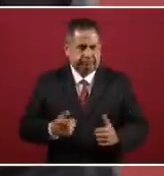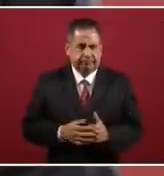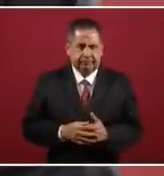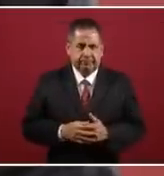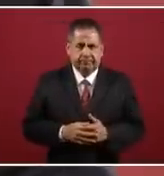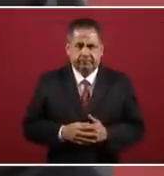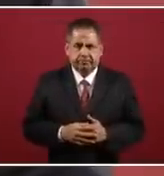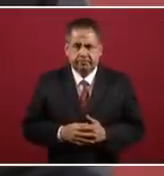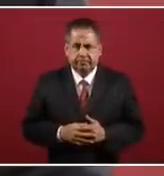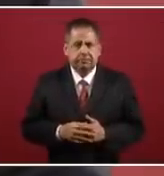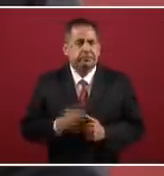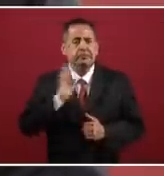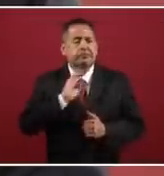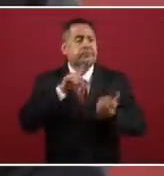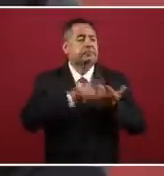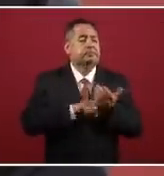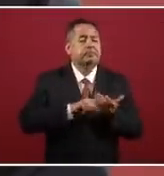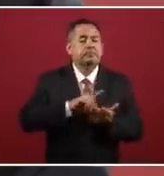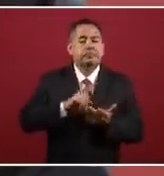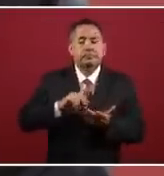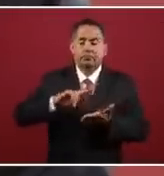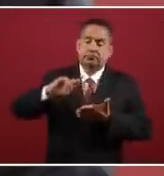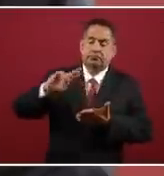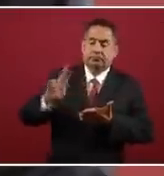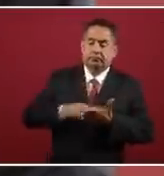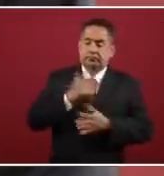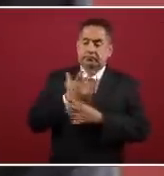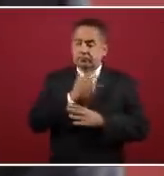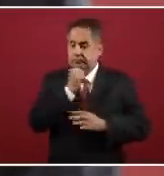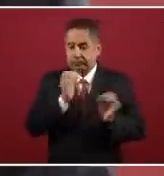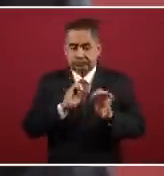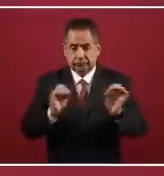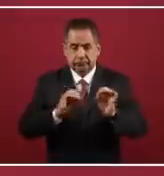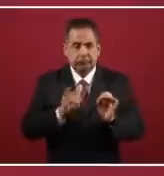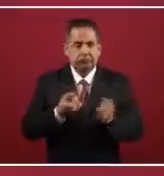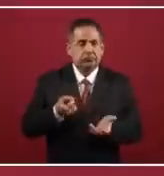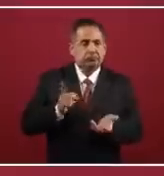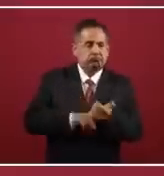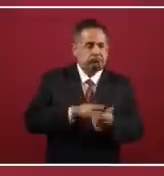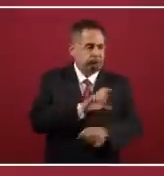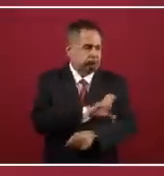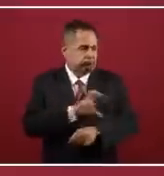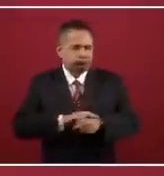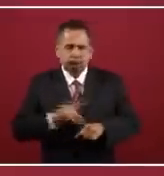Puede ser que no firme nada, pero si coordina, asesora,